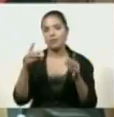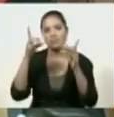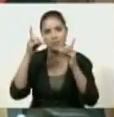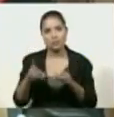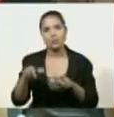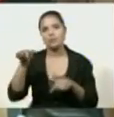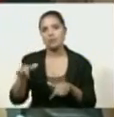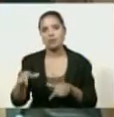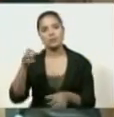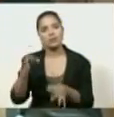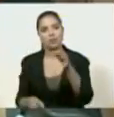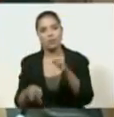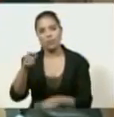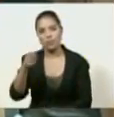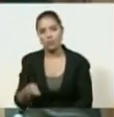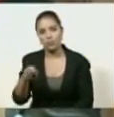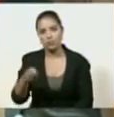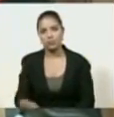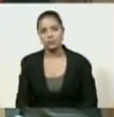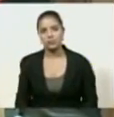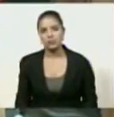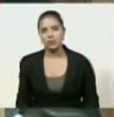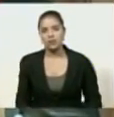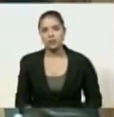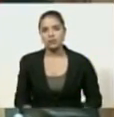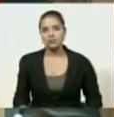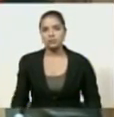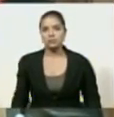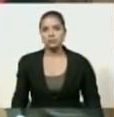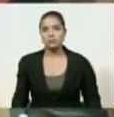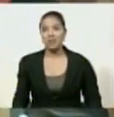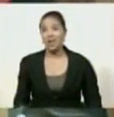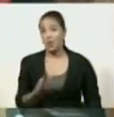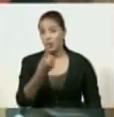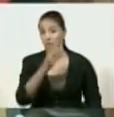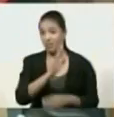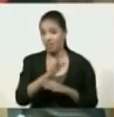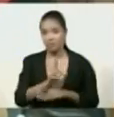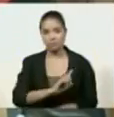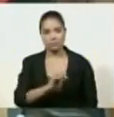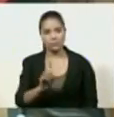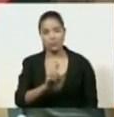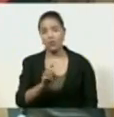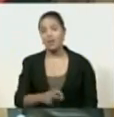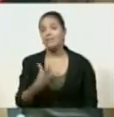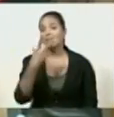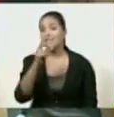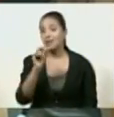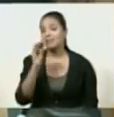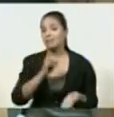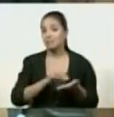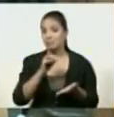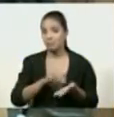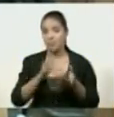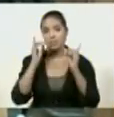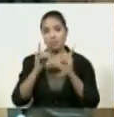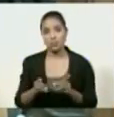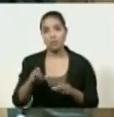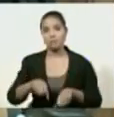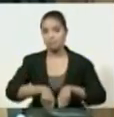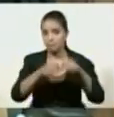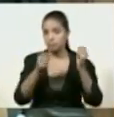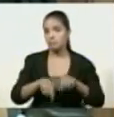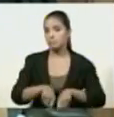Sala Constitucional en esa sentencia respectiva. Y no es una sola sentencia, repito, son más de 30 sentencias que ha